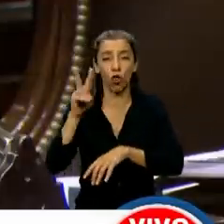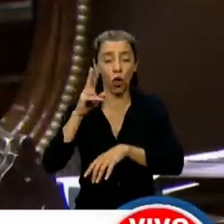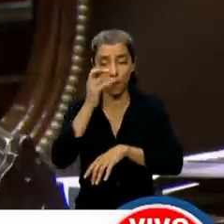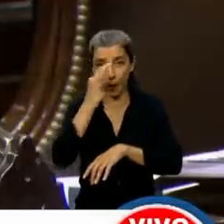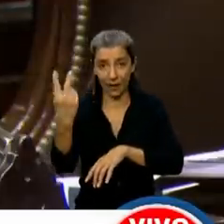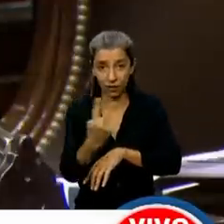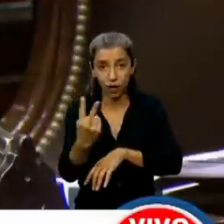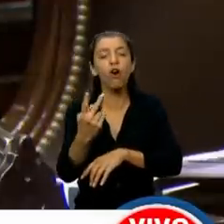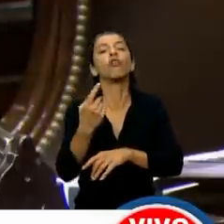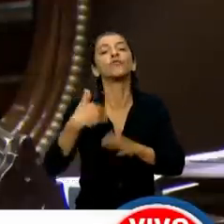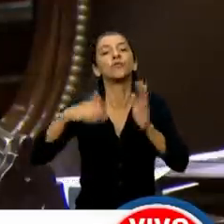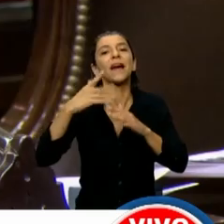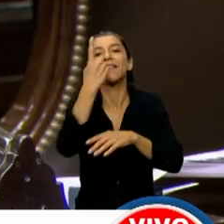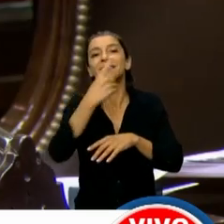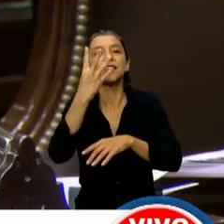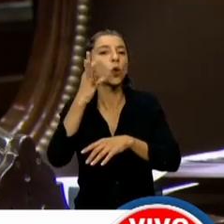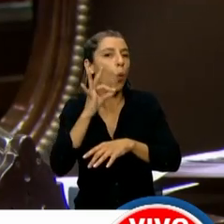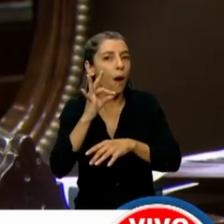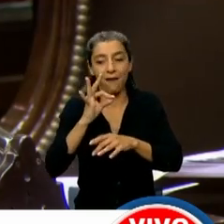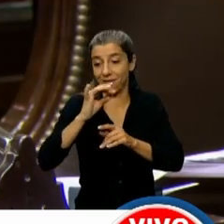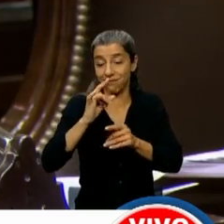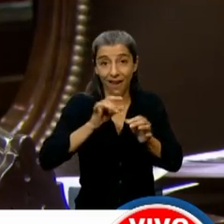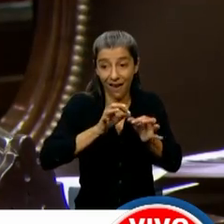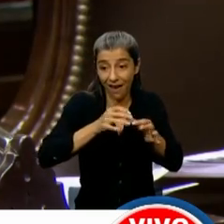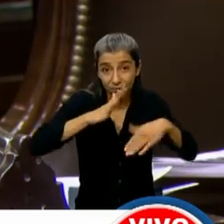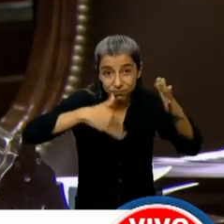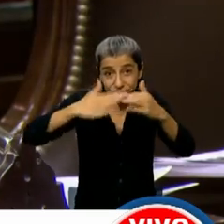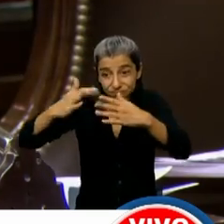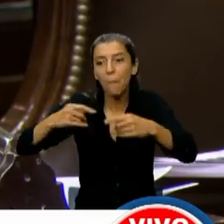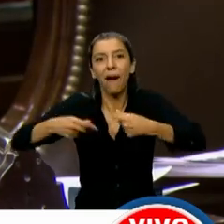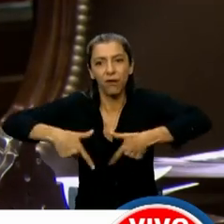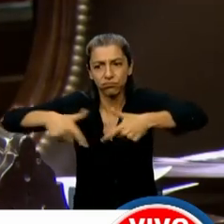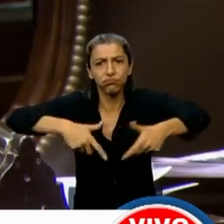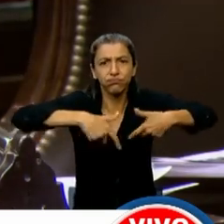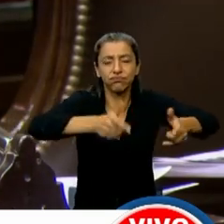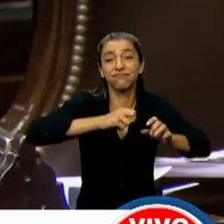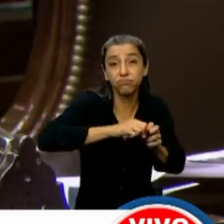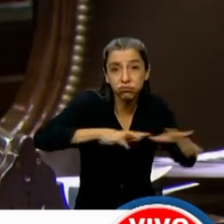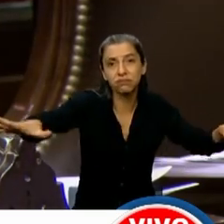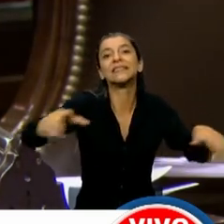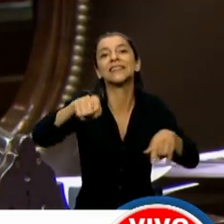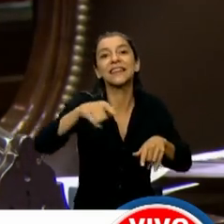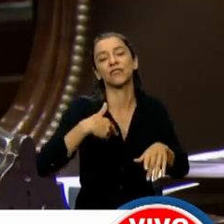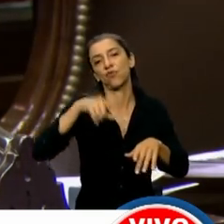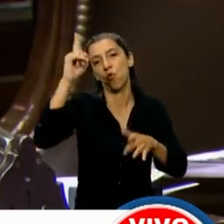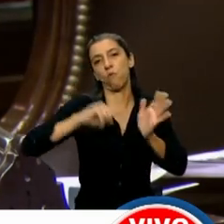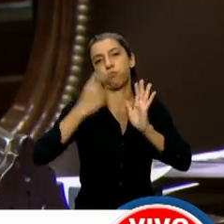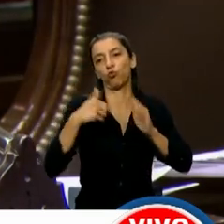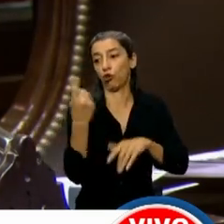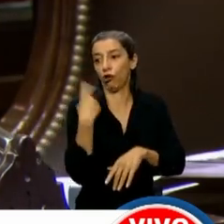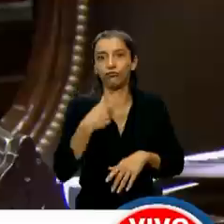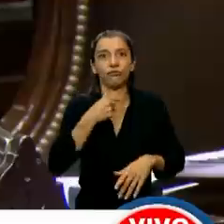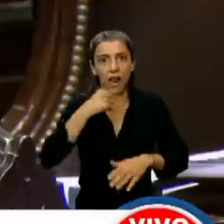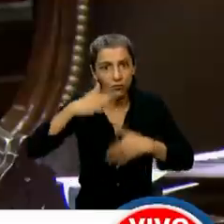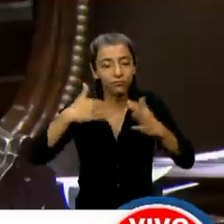140 obras de expansión entonces este es uno de los organismos y otras las cosas que quiero traer de nuestro gobierno que no